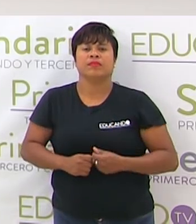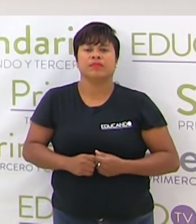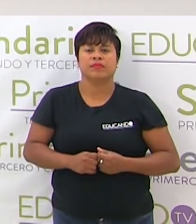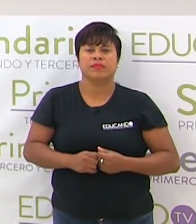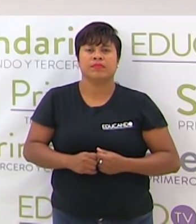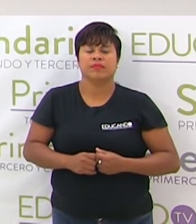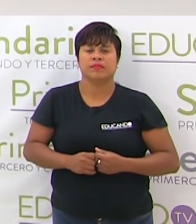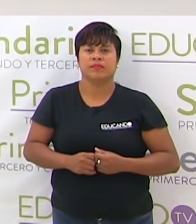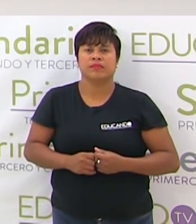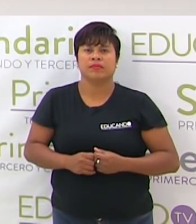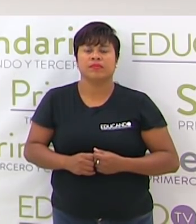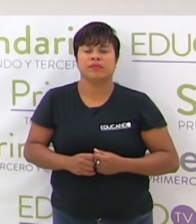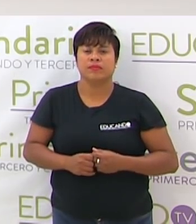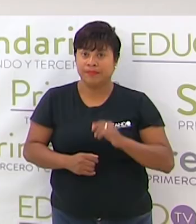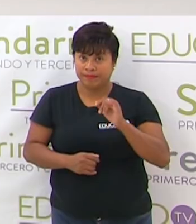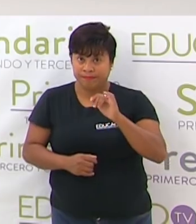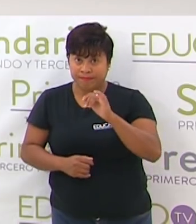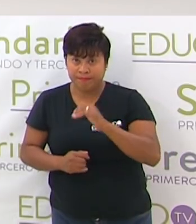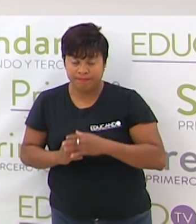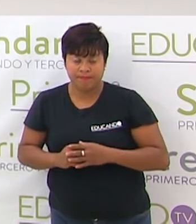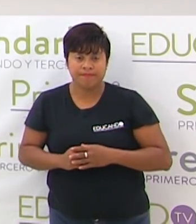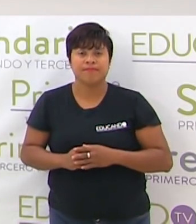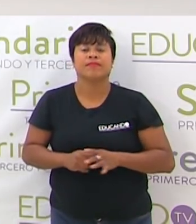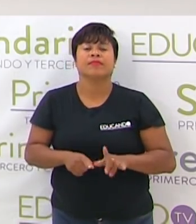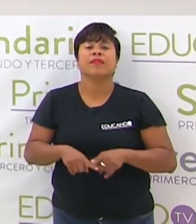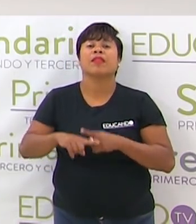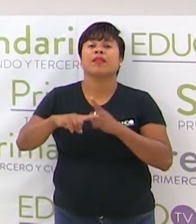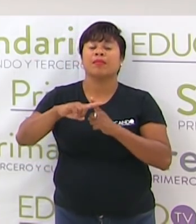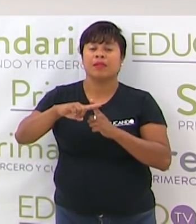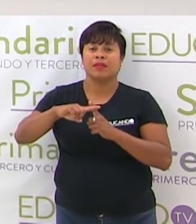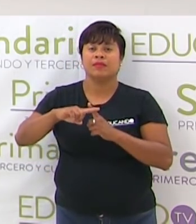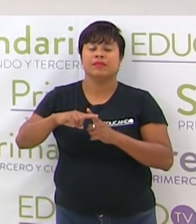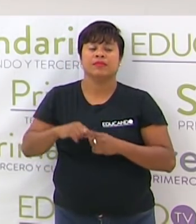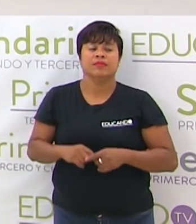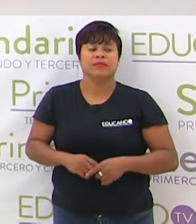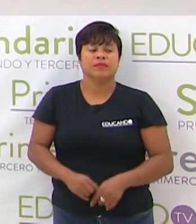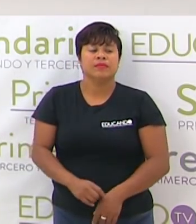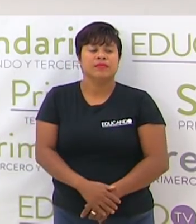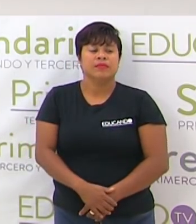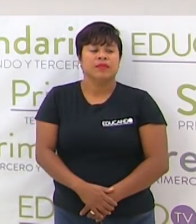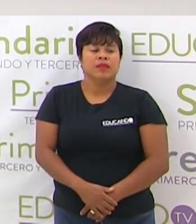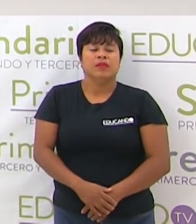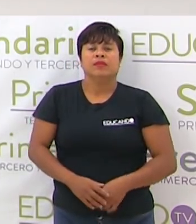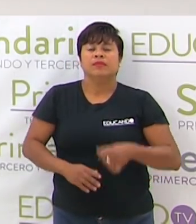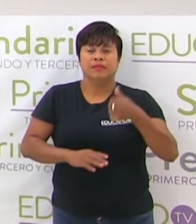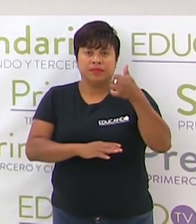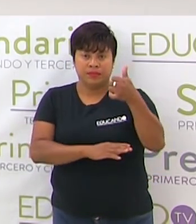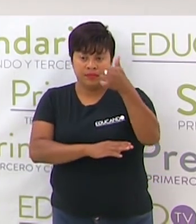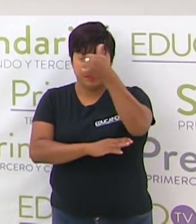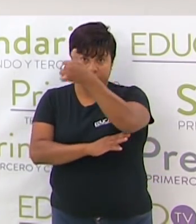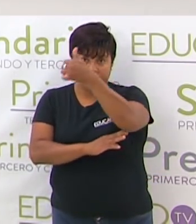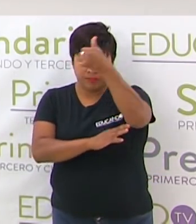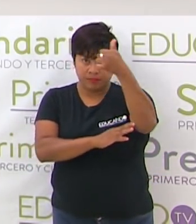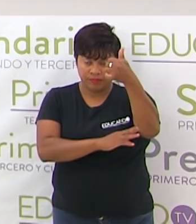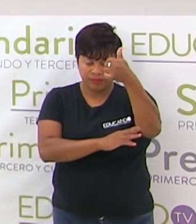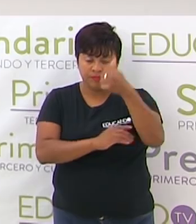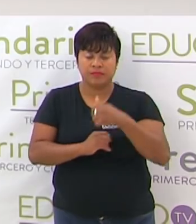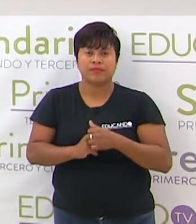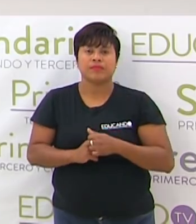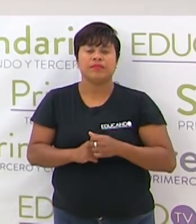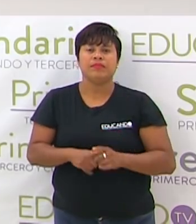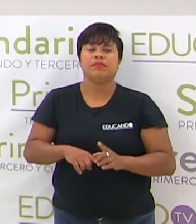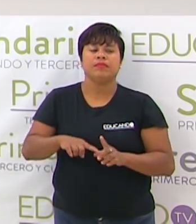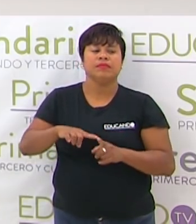8, ¿sí? Más los 6 de arriba,